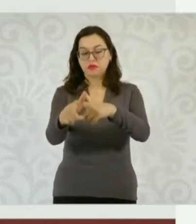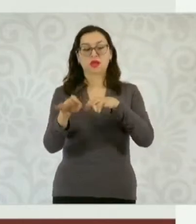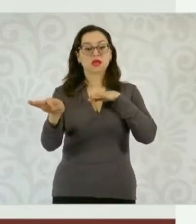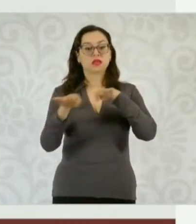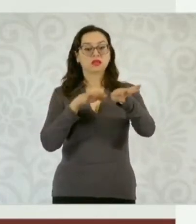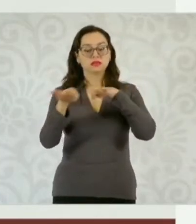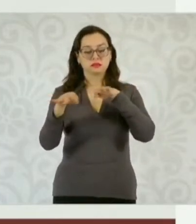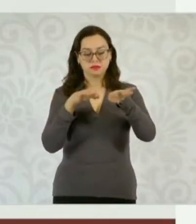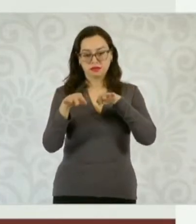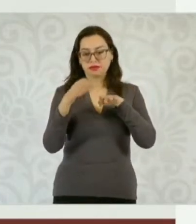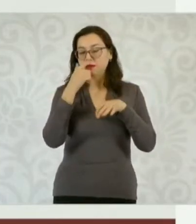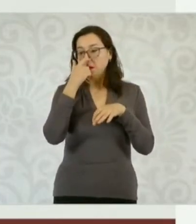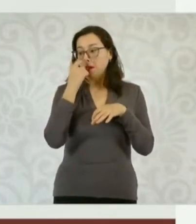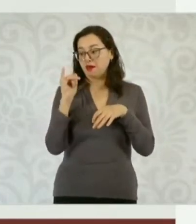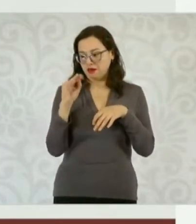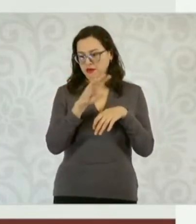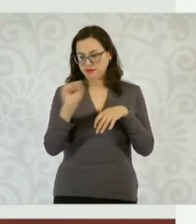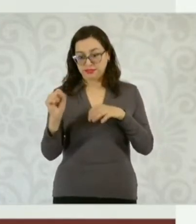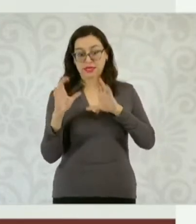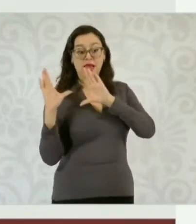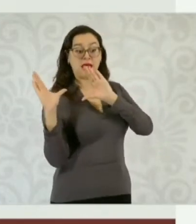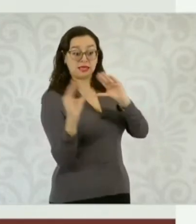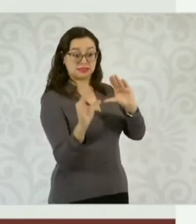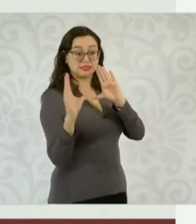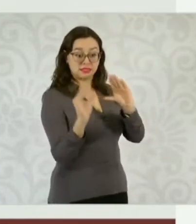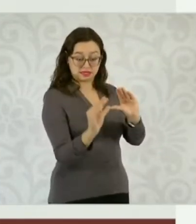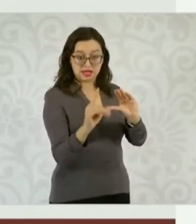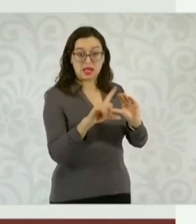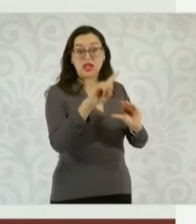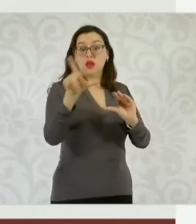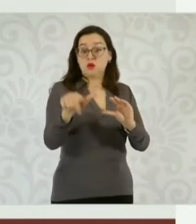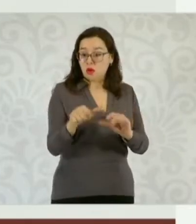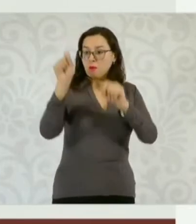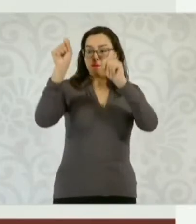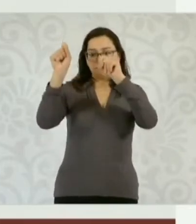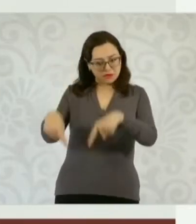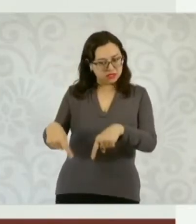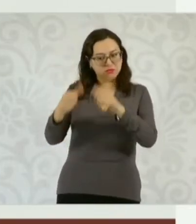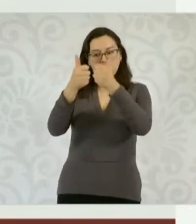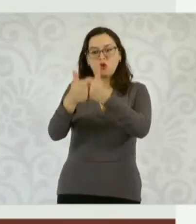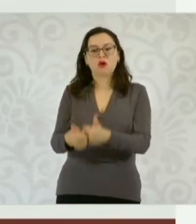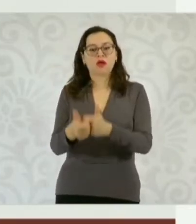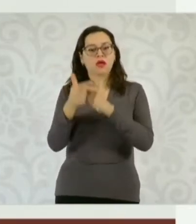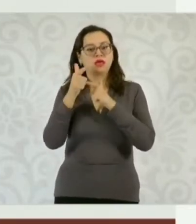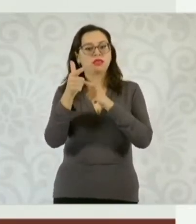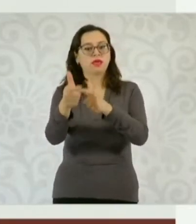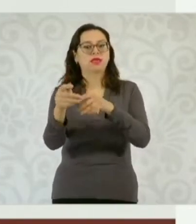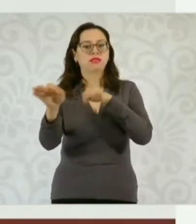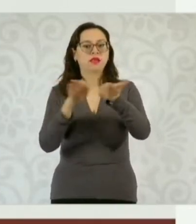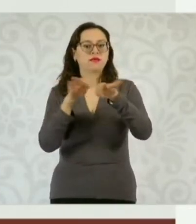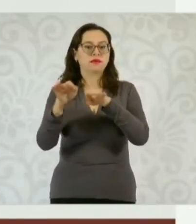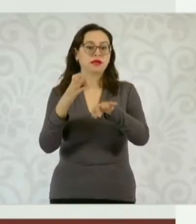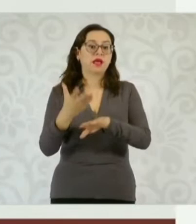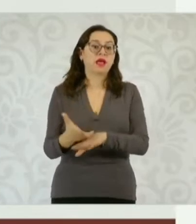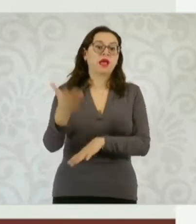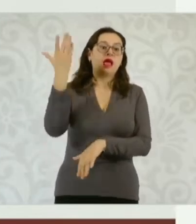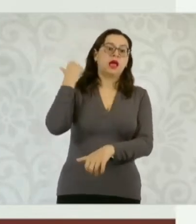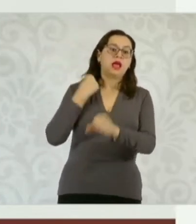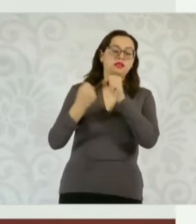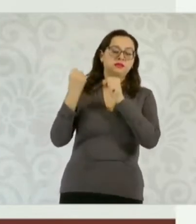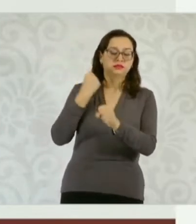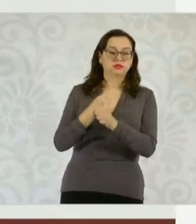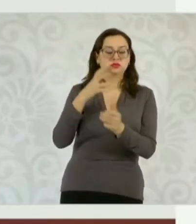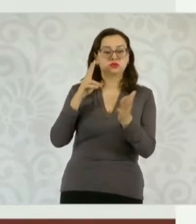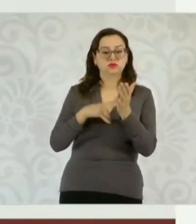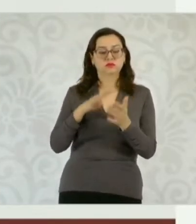institución formadora y se convierte en la institución empleadora. Mientras que en 2019 se contrató a 5,080